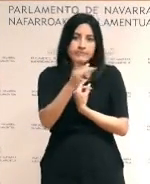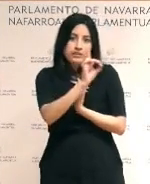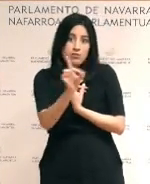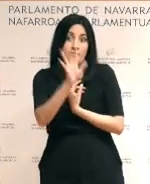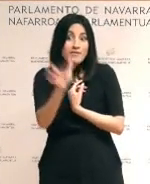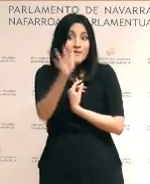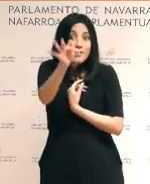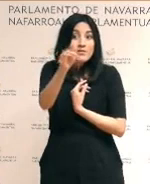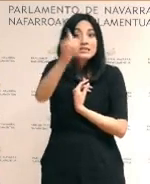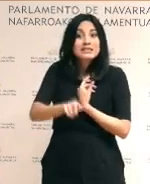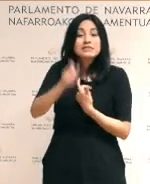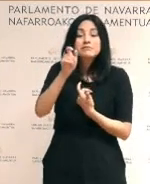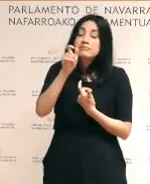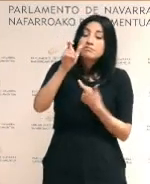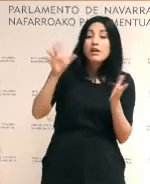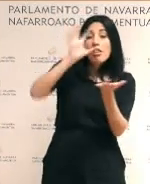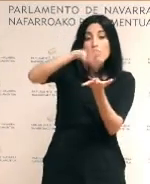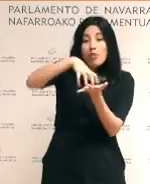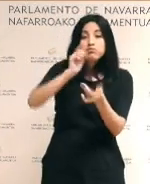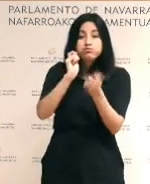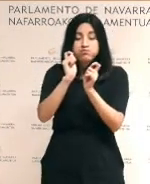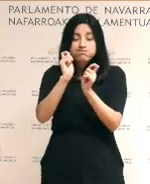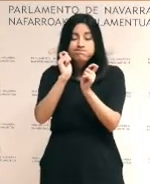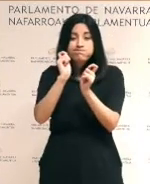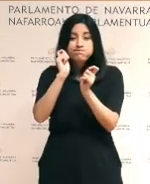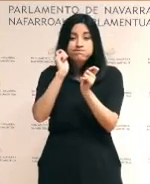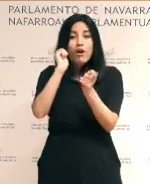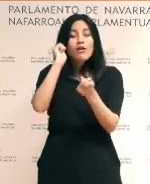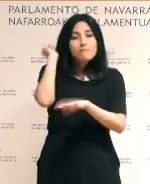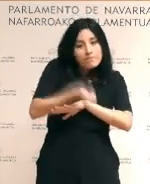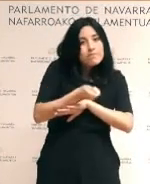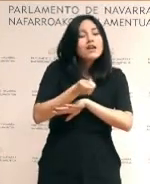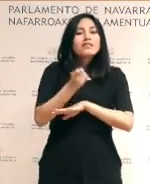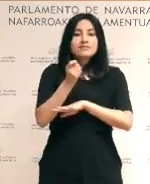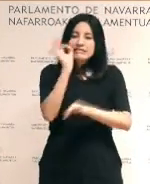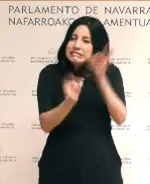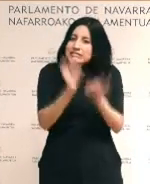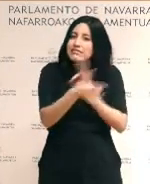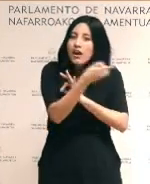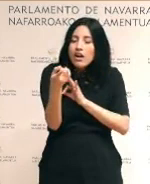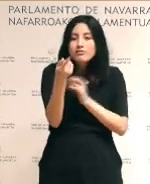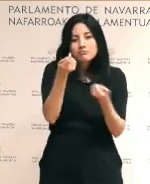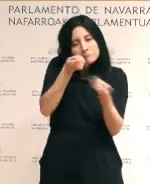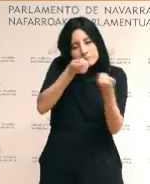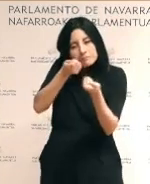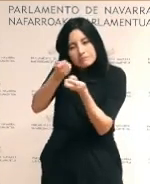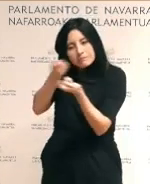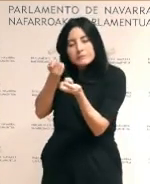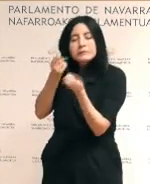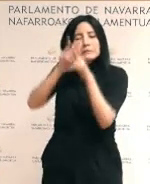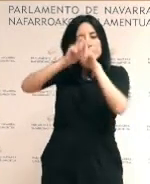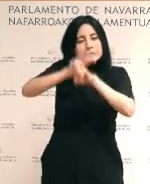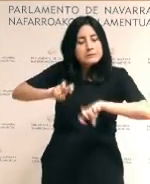justicia, les guste o no. Y ante eso, y precisamente para desviar la atención de esos asuntos, han construido un relato ficticio